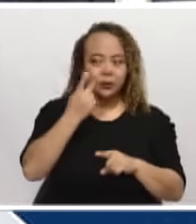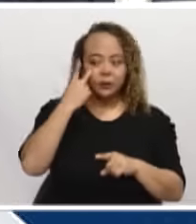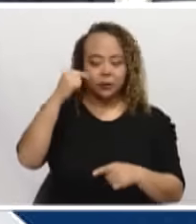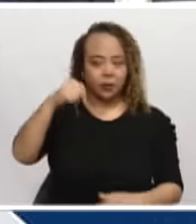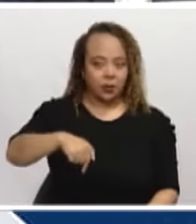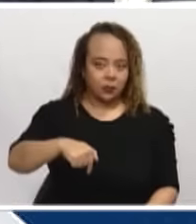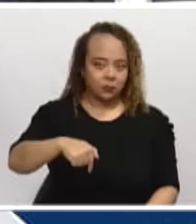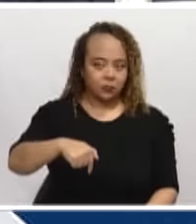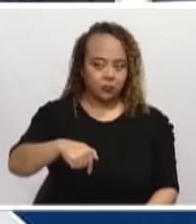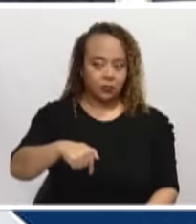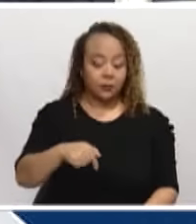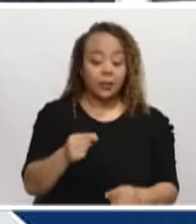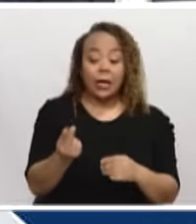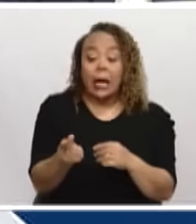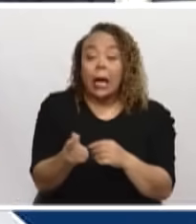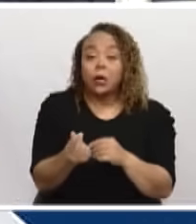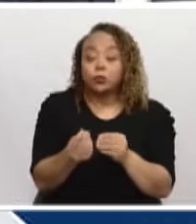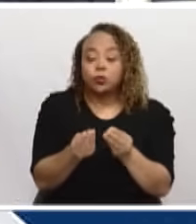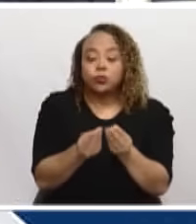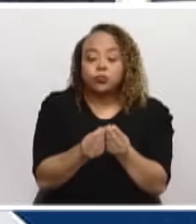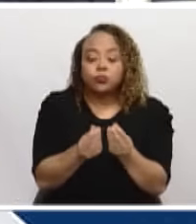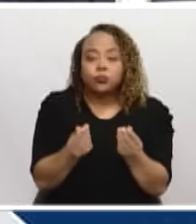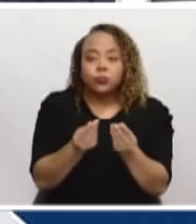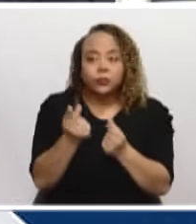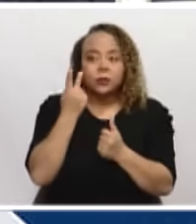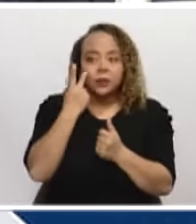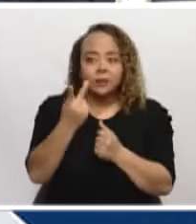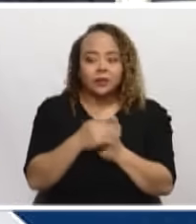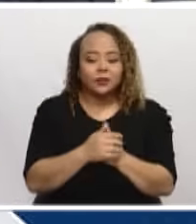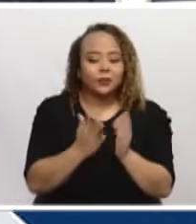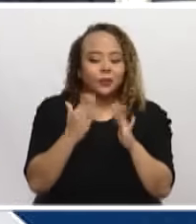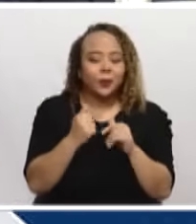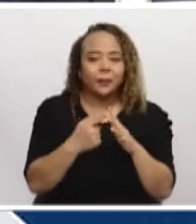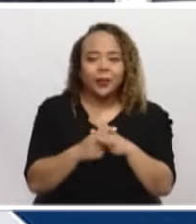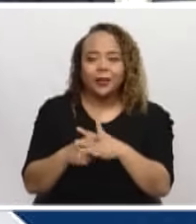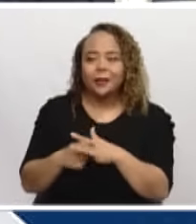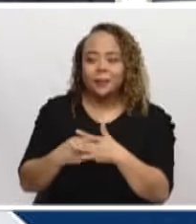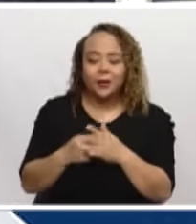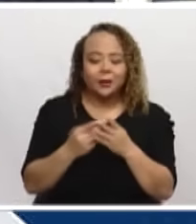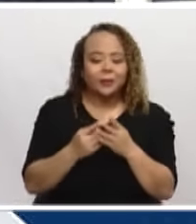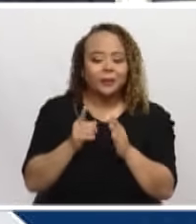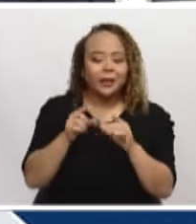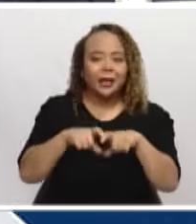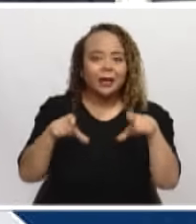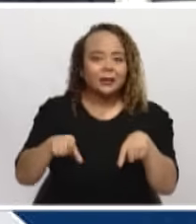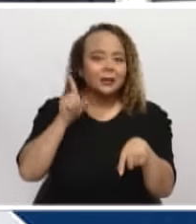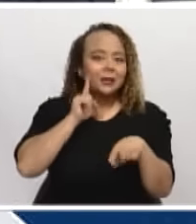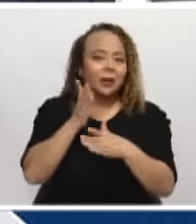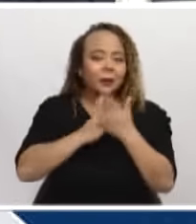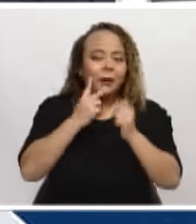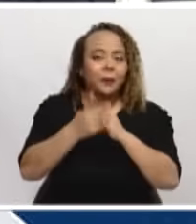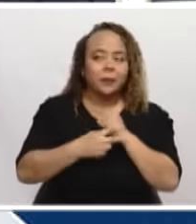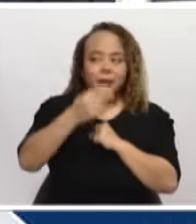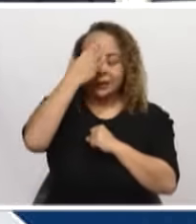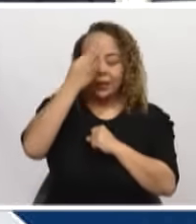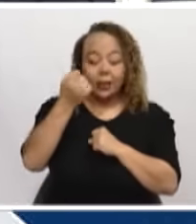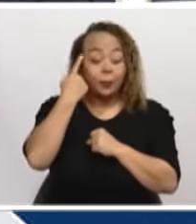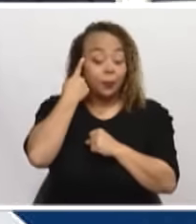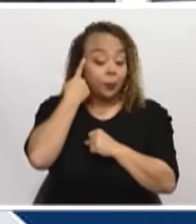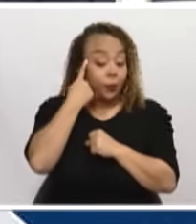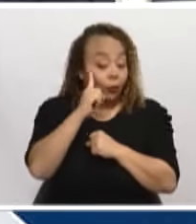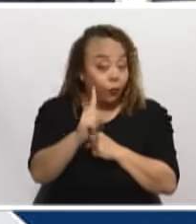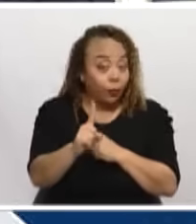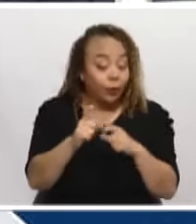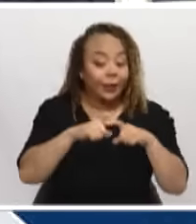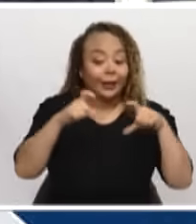acá donde el caucho se ve donde se ve que no hay un mantenimiento de las canchas sintéticas porque a veces se considera que por el hecho o que